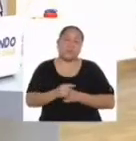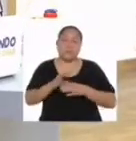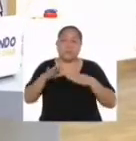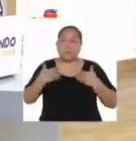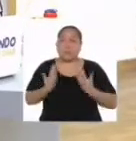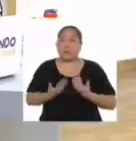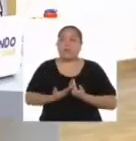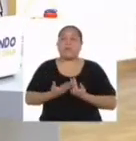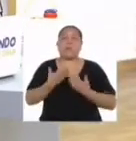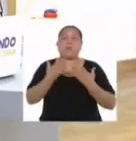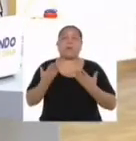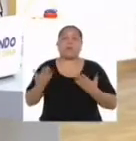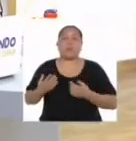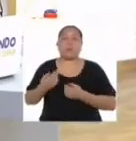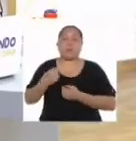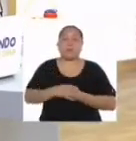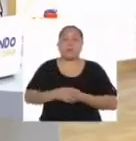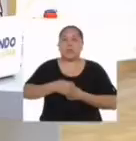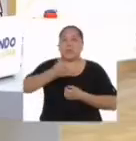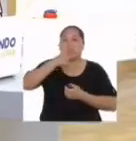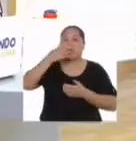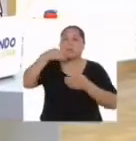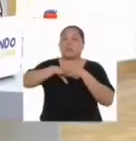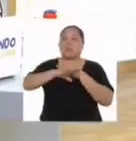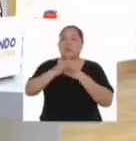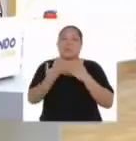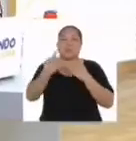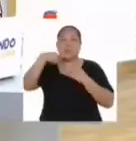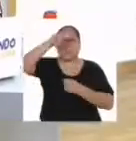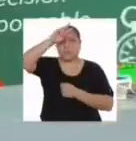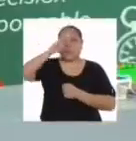posible gracias a los recursos hídricos con los que contamos en el Perú.